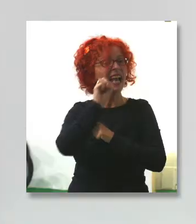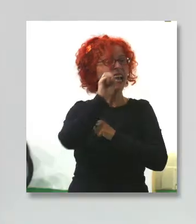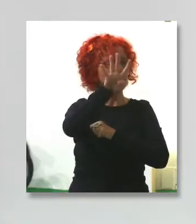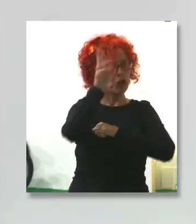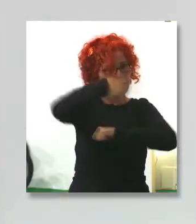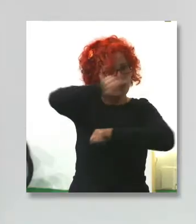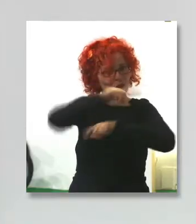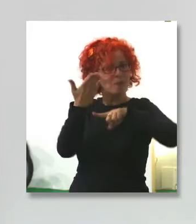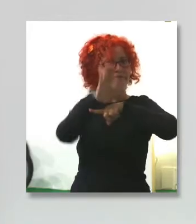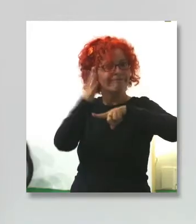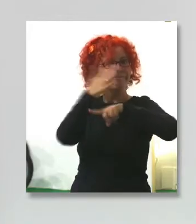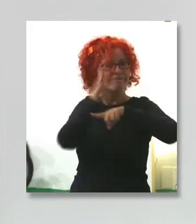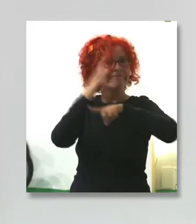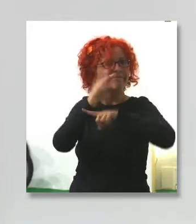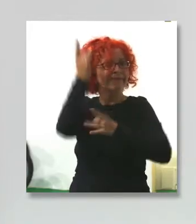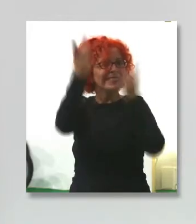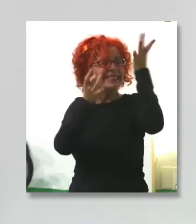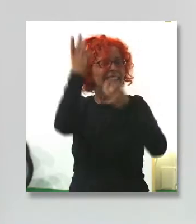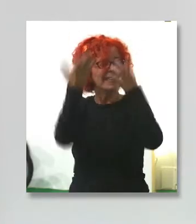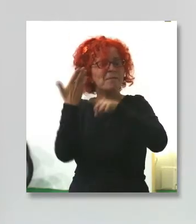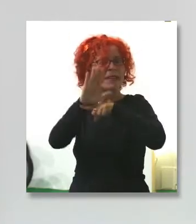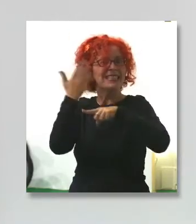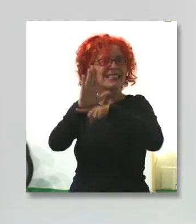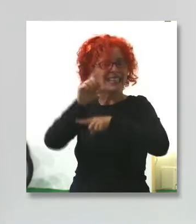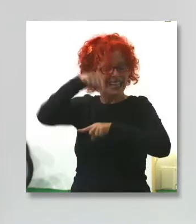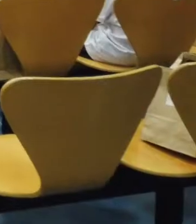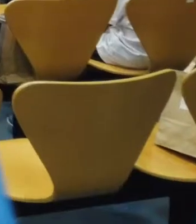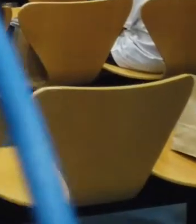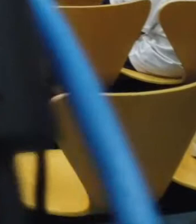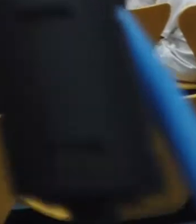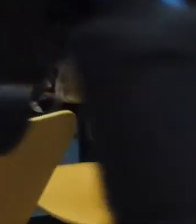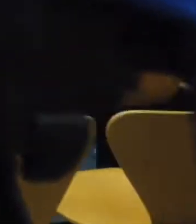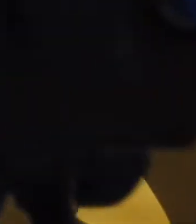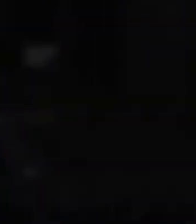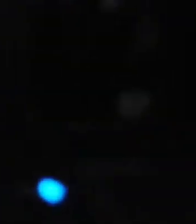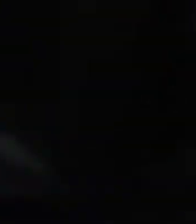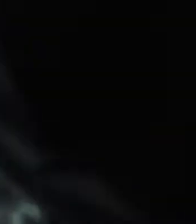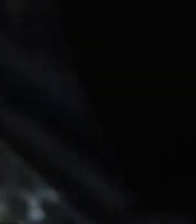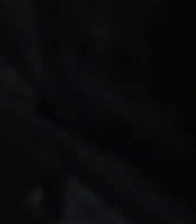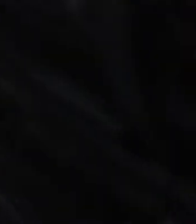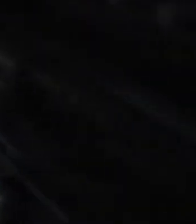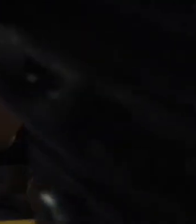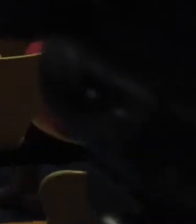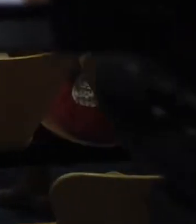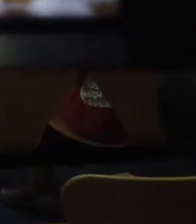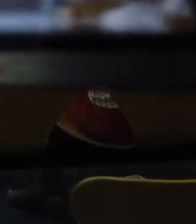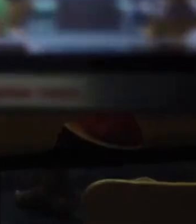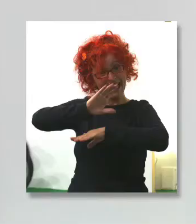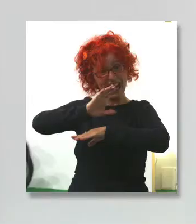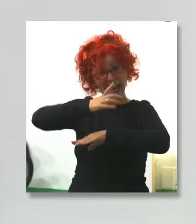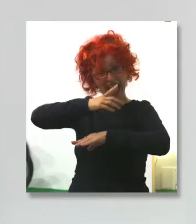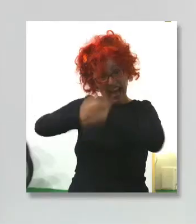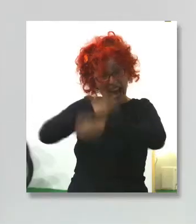Este programa de educación, programa de sensibilización que pone en marcha la Consejería de Fomento y la Dirección General de